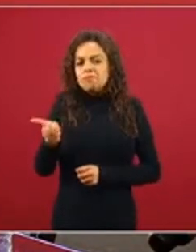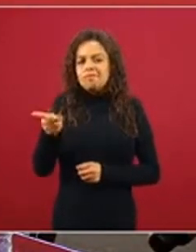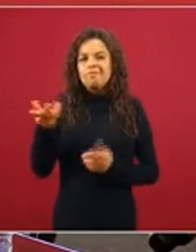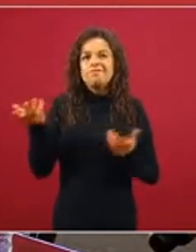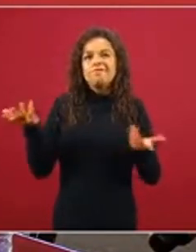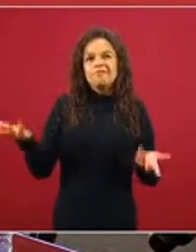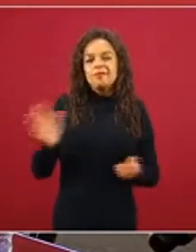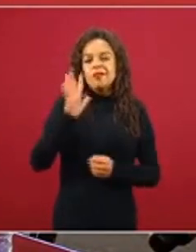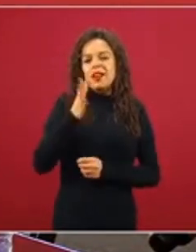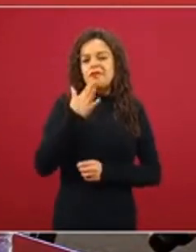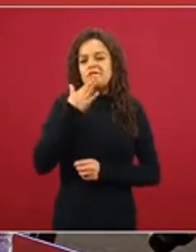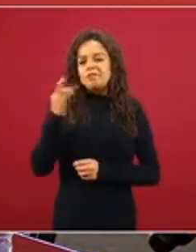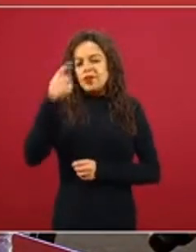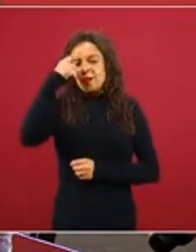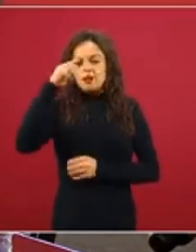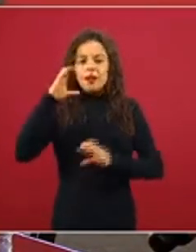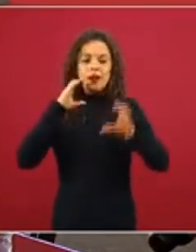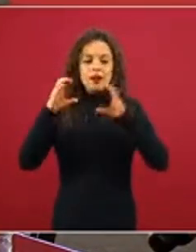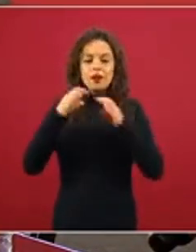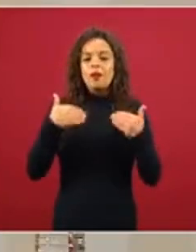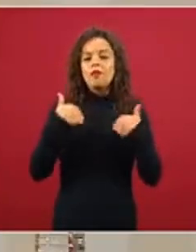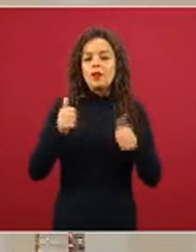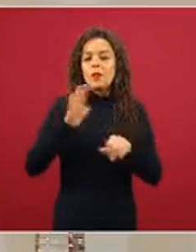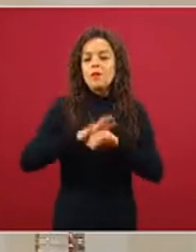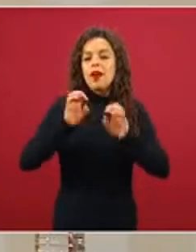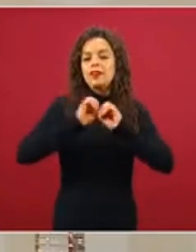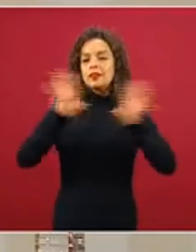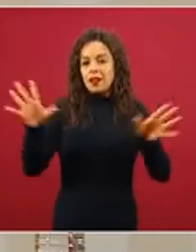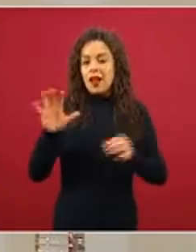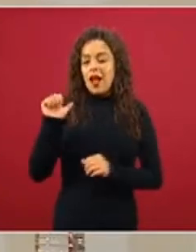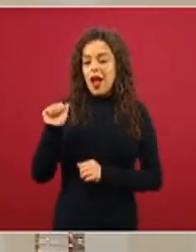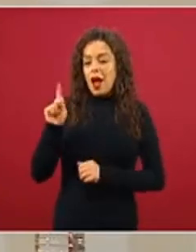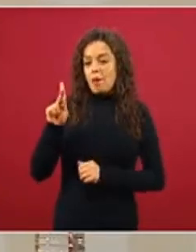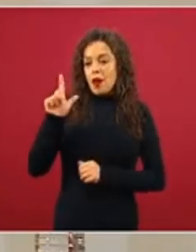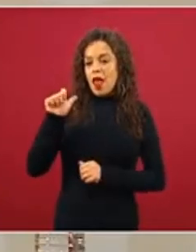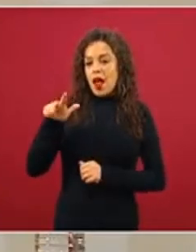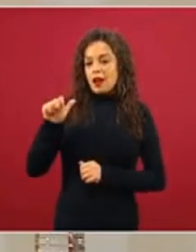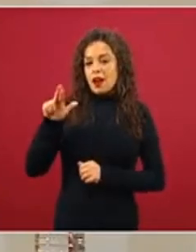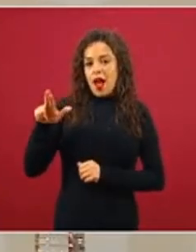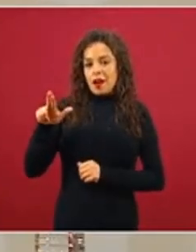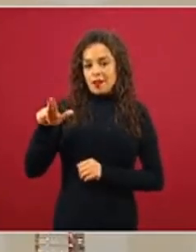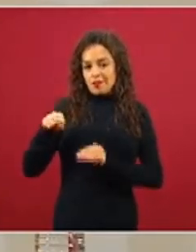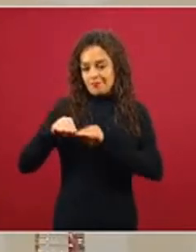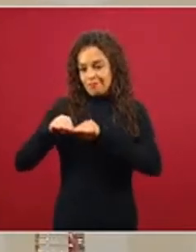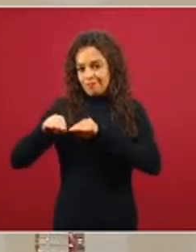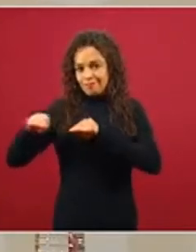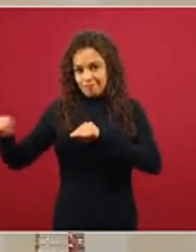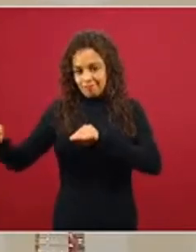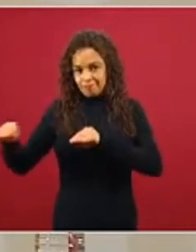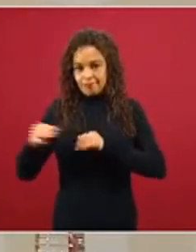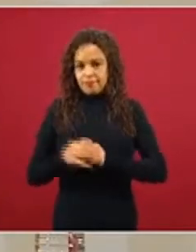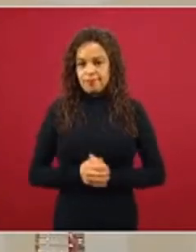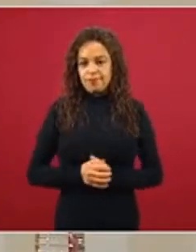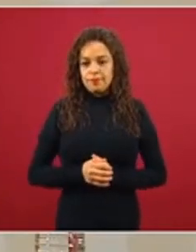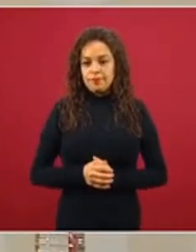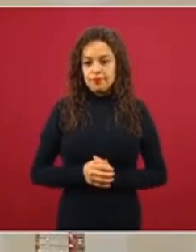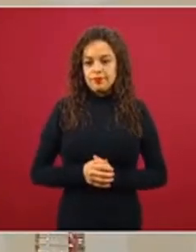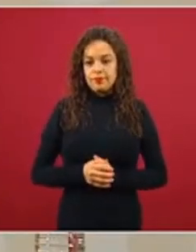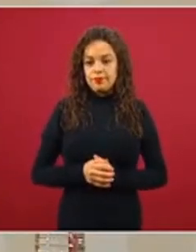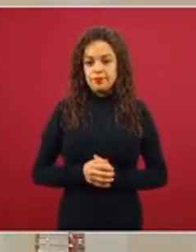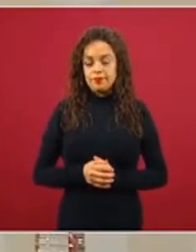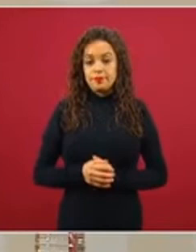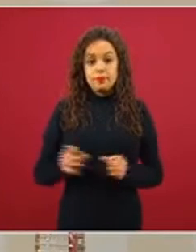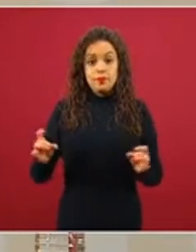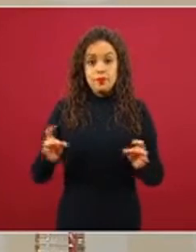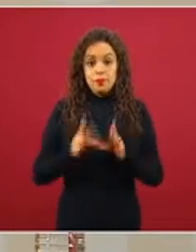una comunicación directa y simple, pero quiere decir que si comparáramos lo que podría haber ocurrido en